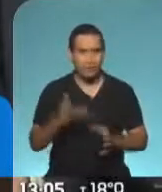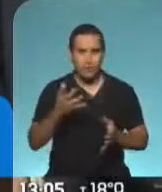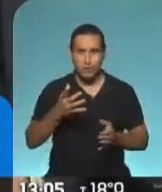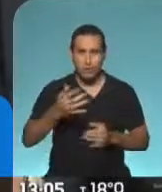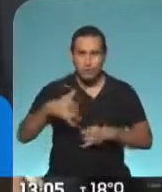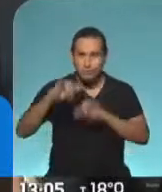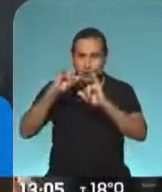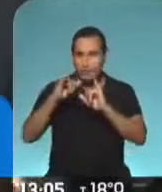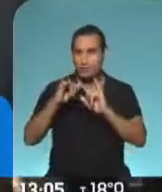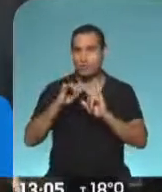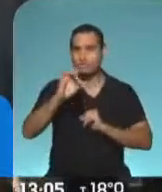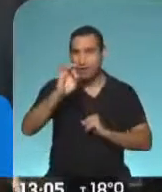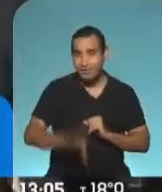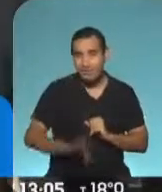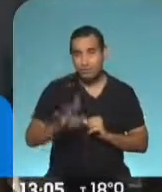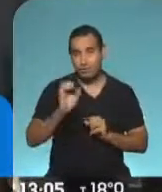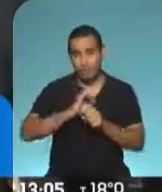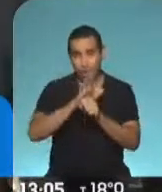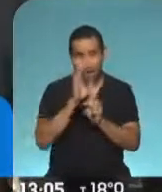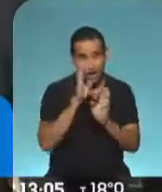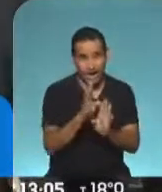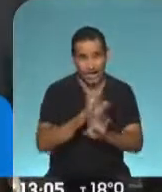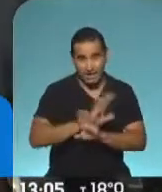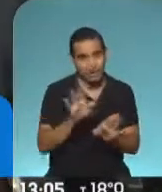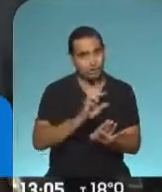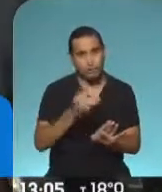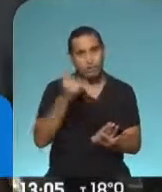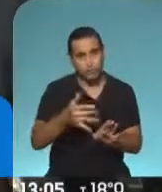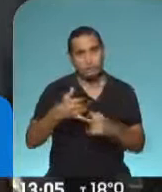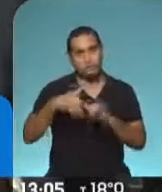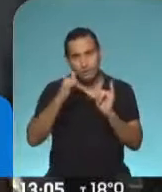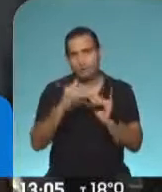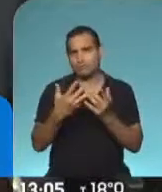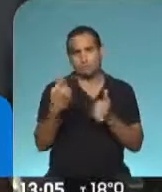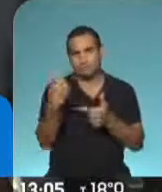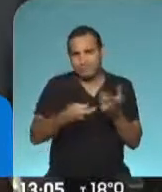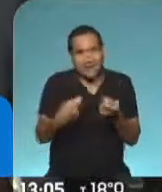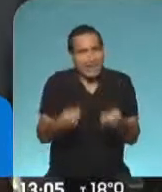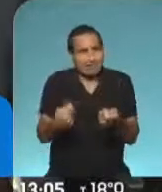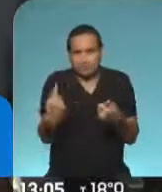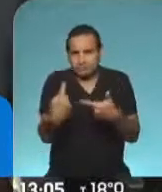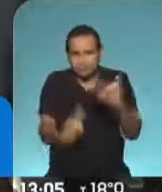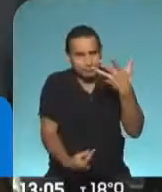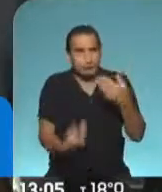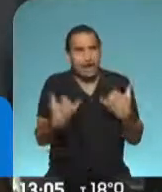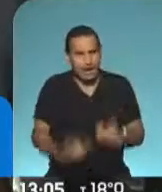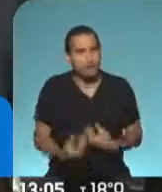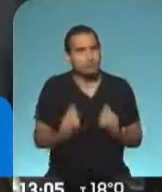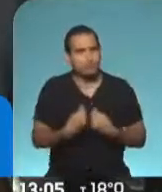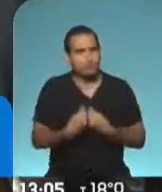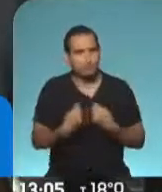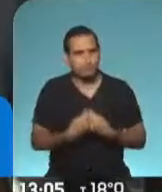presupuesto no es solamente coronavirus. El presupuesto tiene todo, subsidios, gastos, todo tiene que ver con todo.